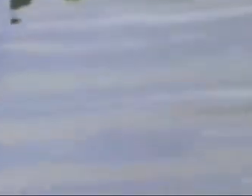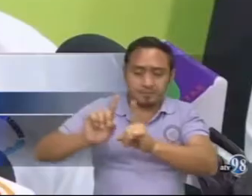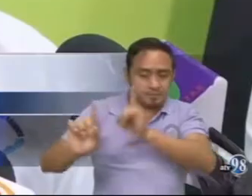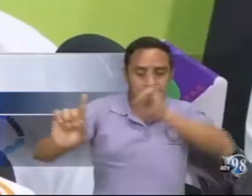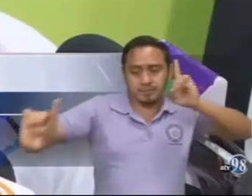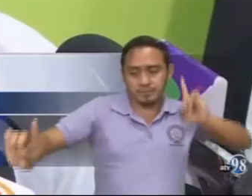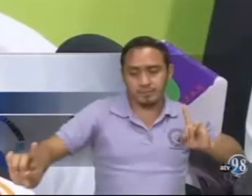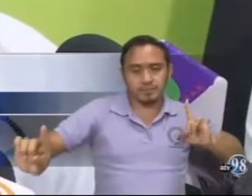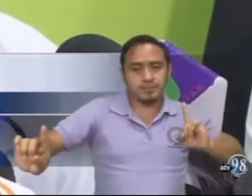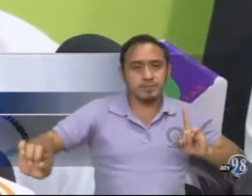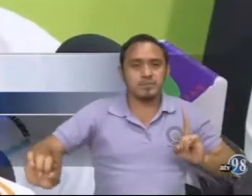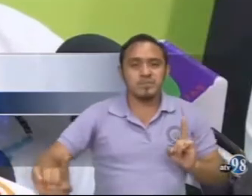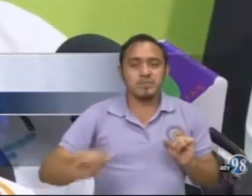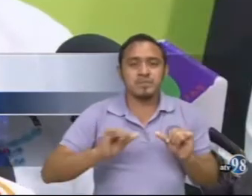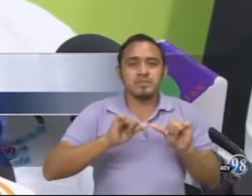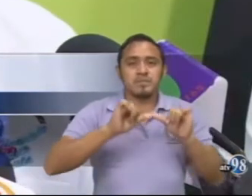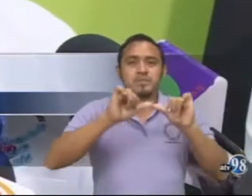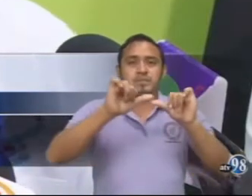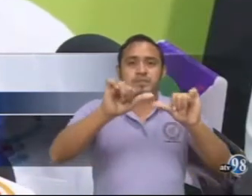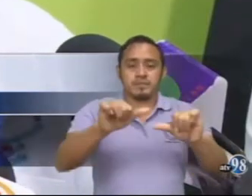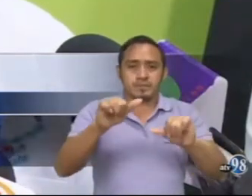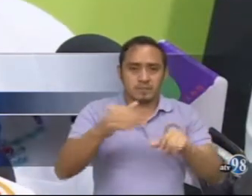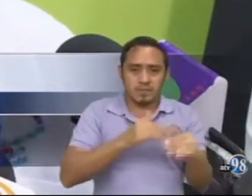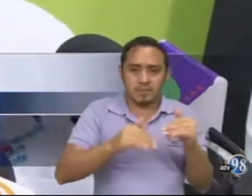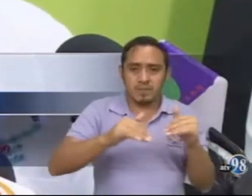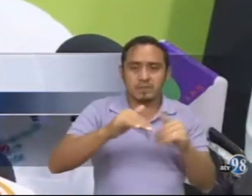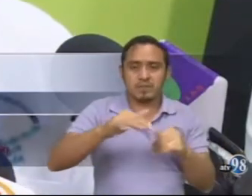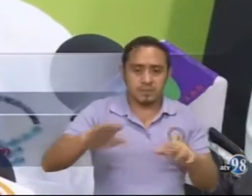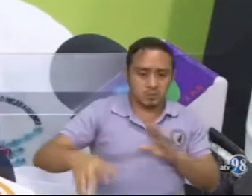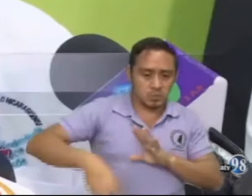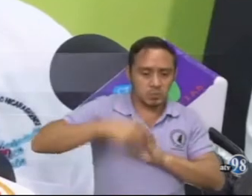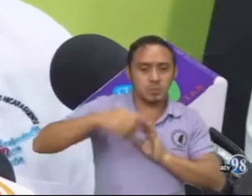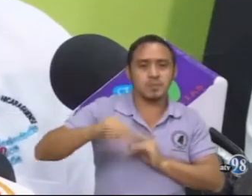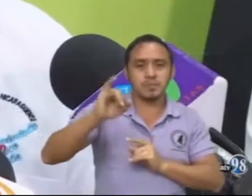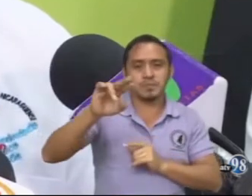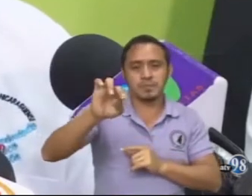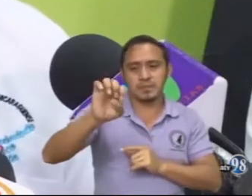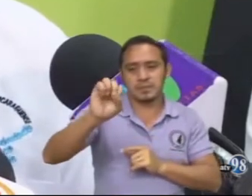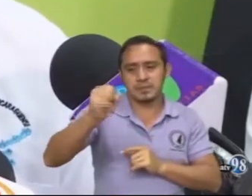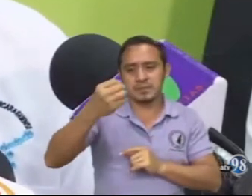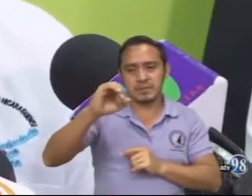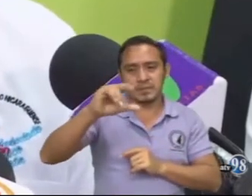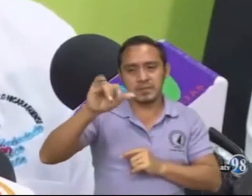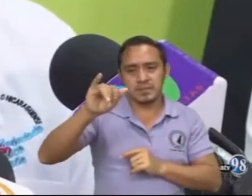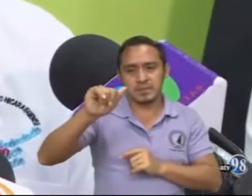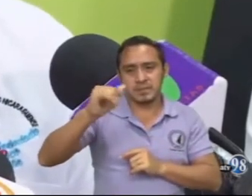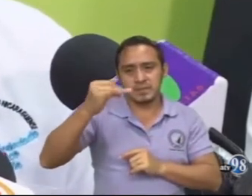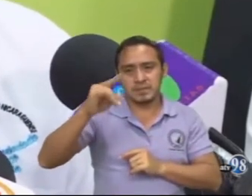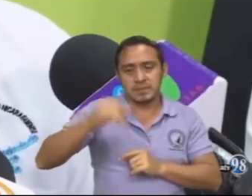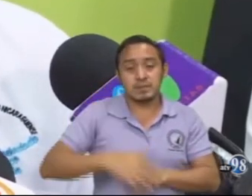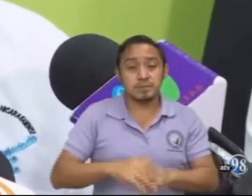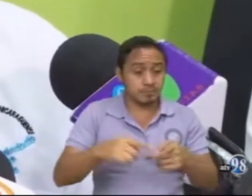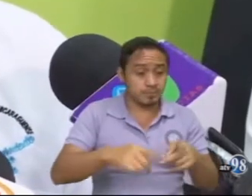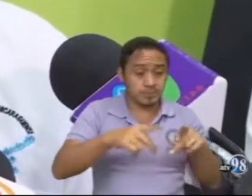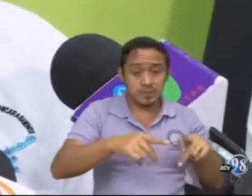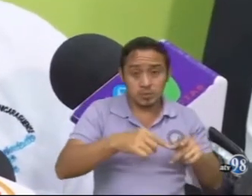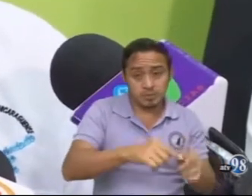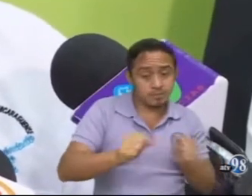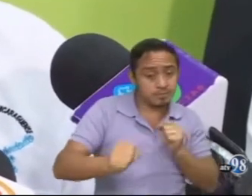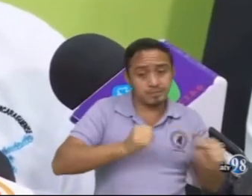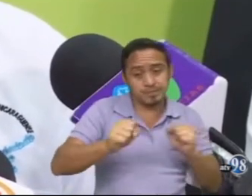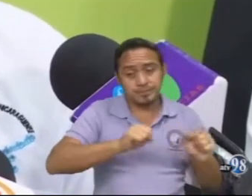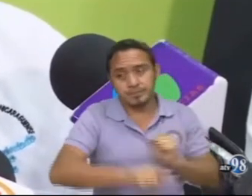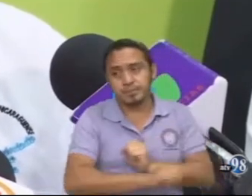intoxicación para que no siga acumulando más insecticida en su cuerpo. 2. Trasladar a la